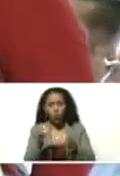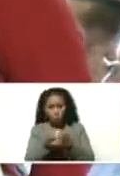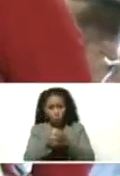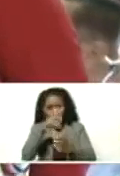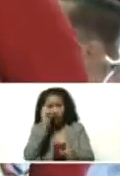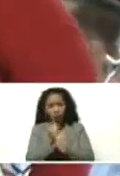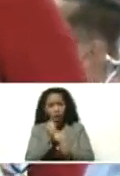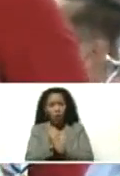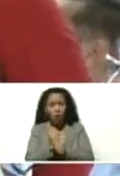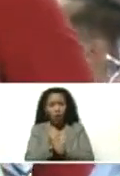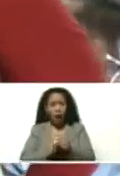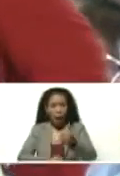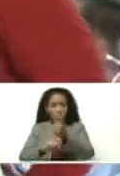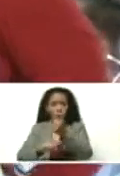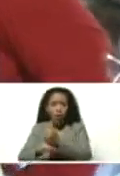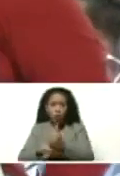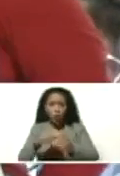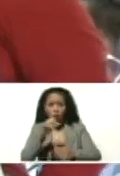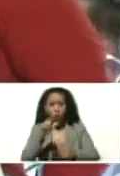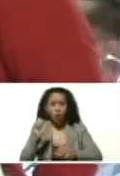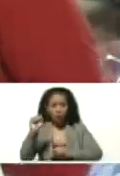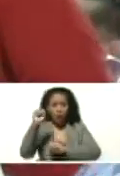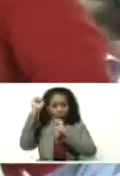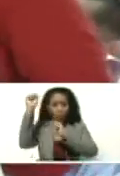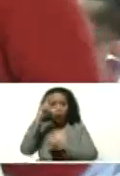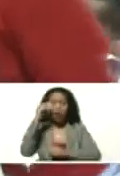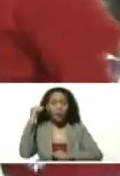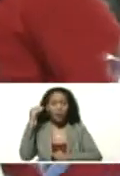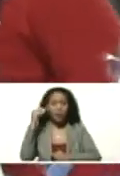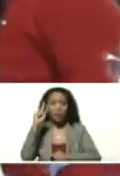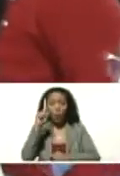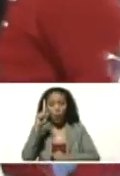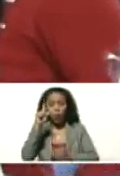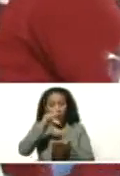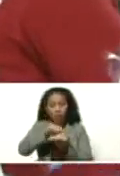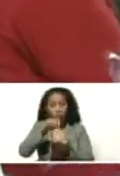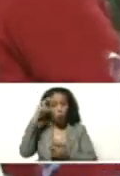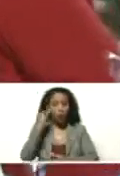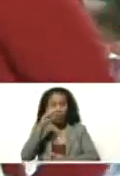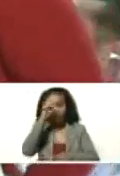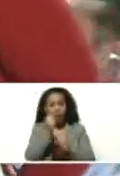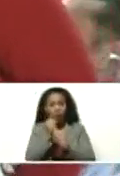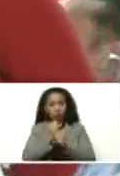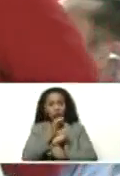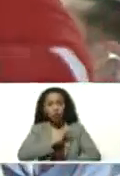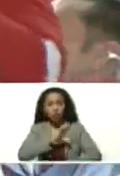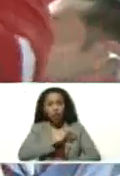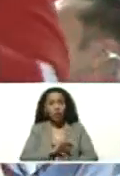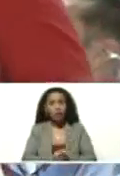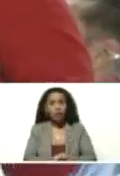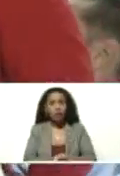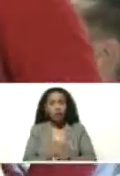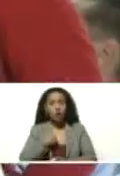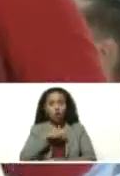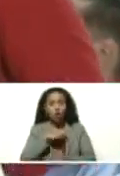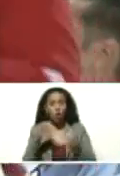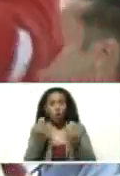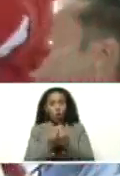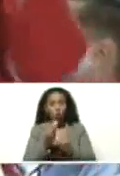con los héroes y heroínas de la clase obrera. Desde una central bolivariana de trabajadores socialistas, estamos con